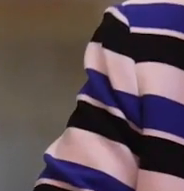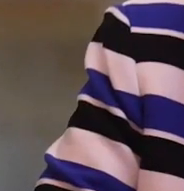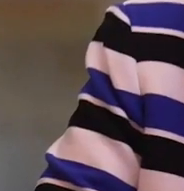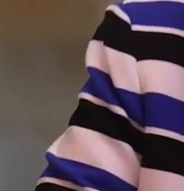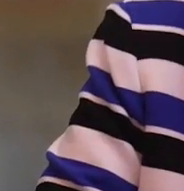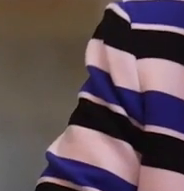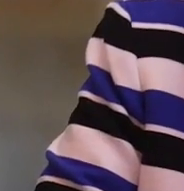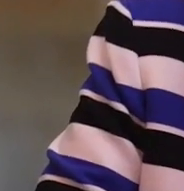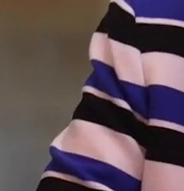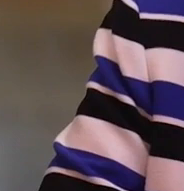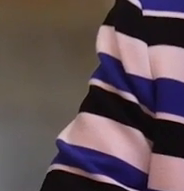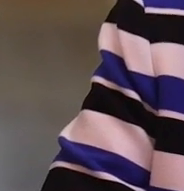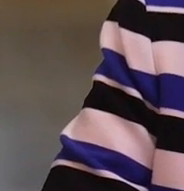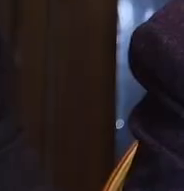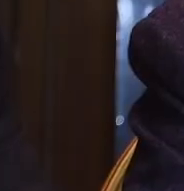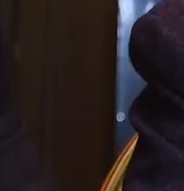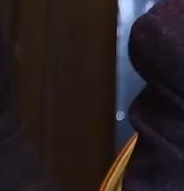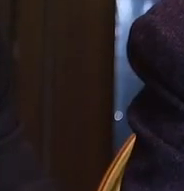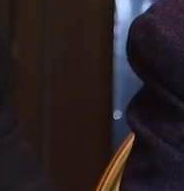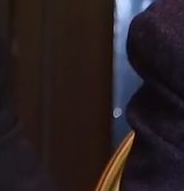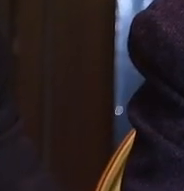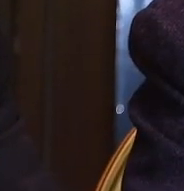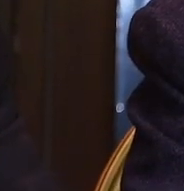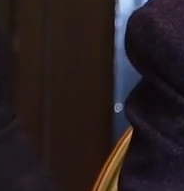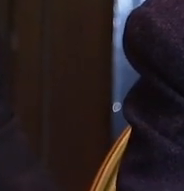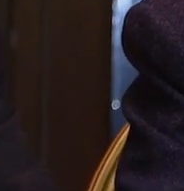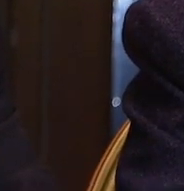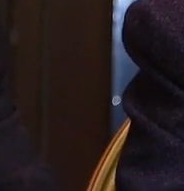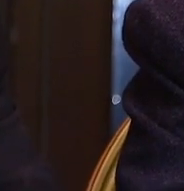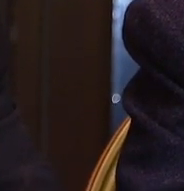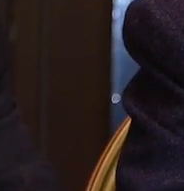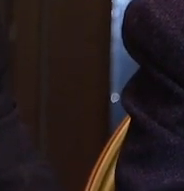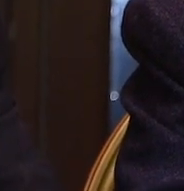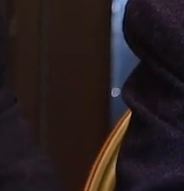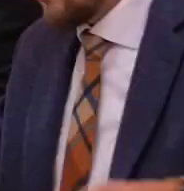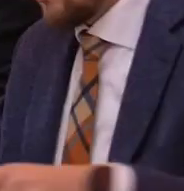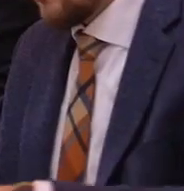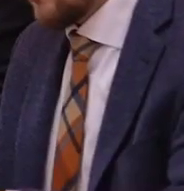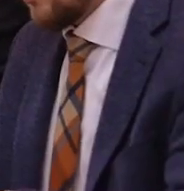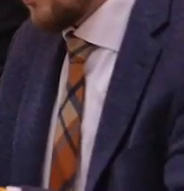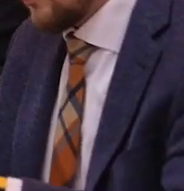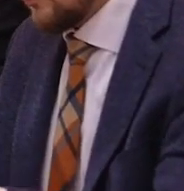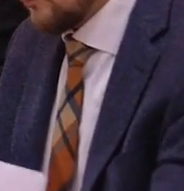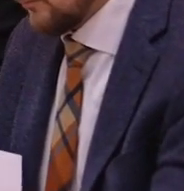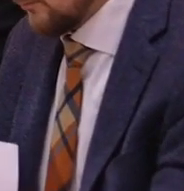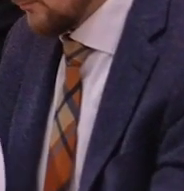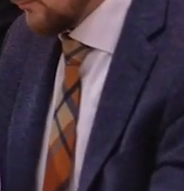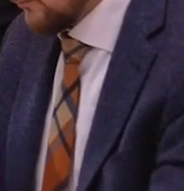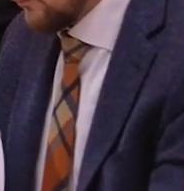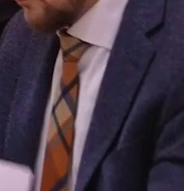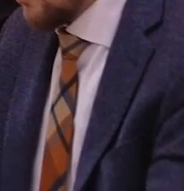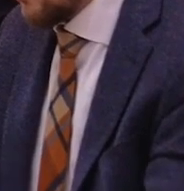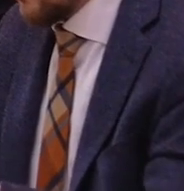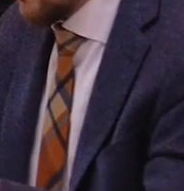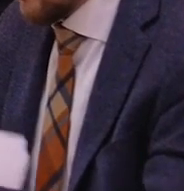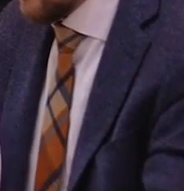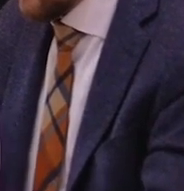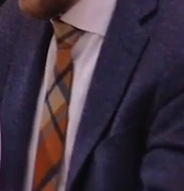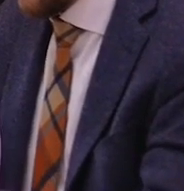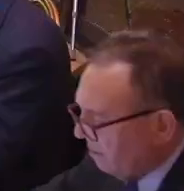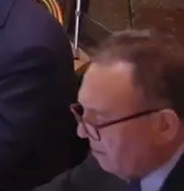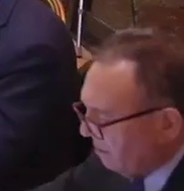se le explica las declaraciones del diputado Mellao hace algunos instantes. El diputado Mellao dijo que no sentía vergüenza, que aquí las críticas venían